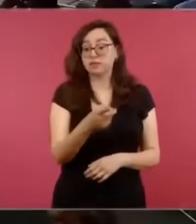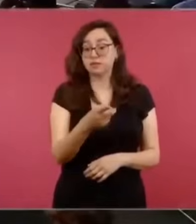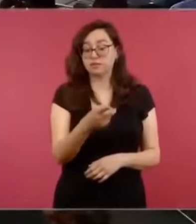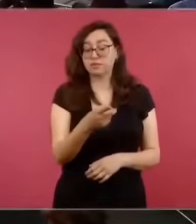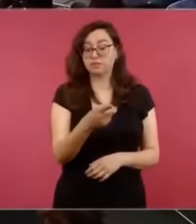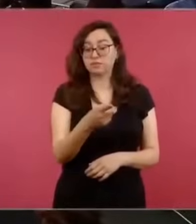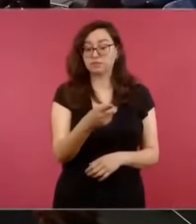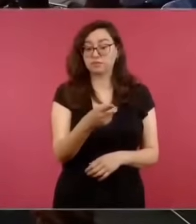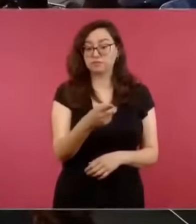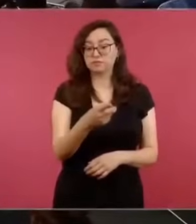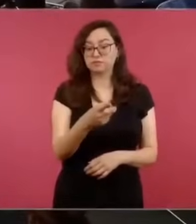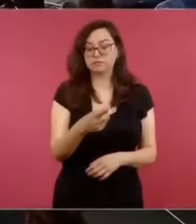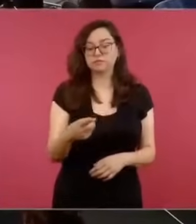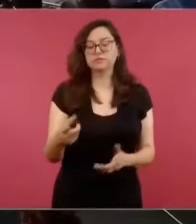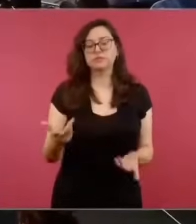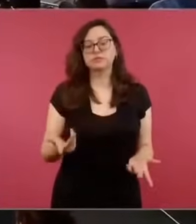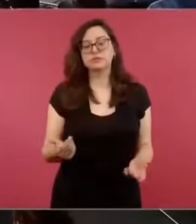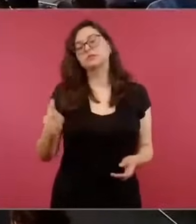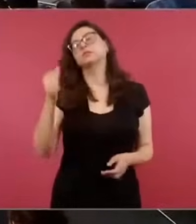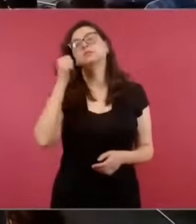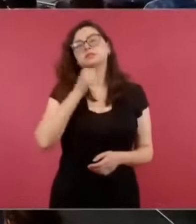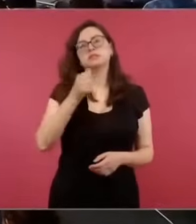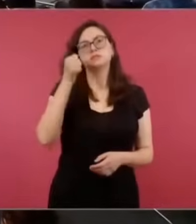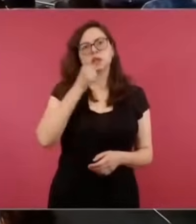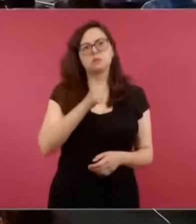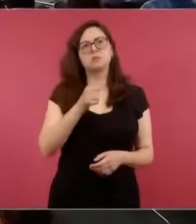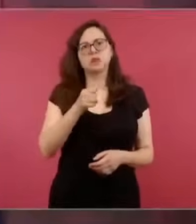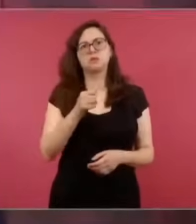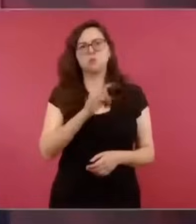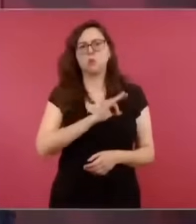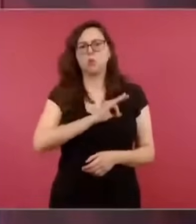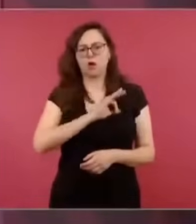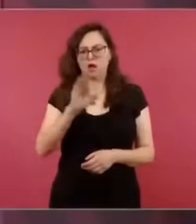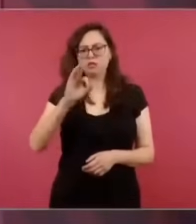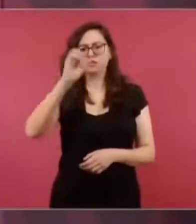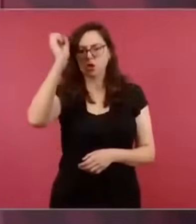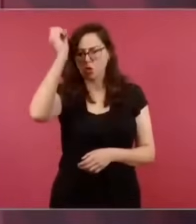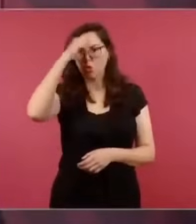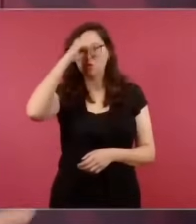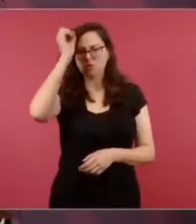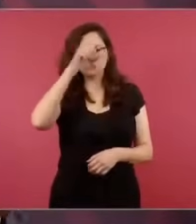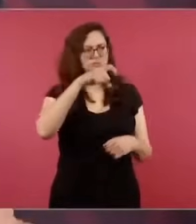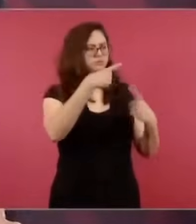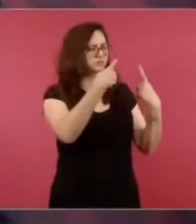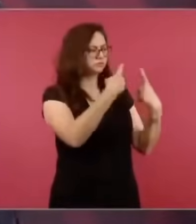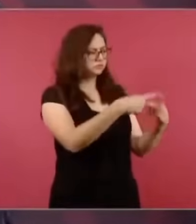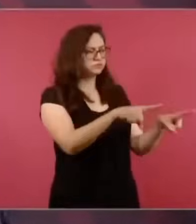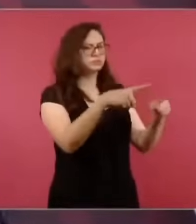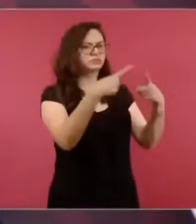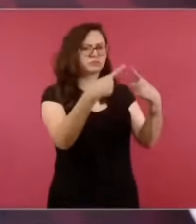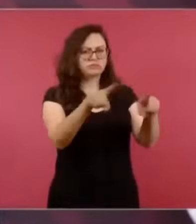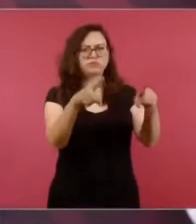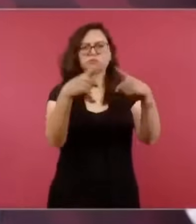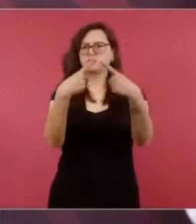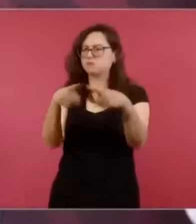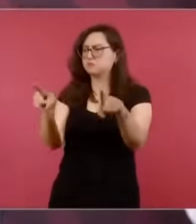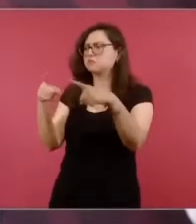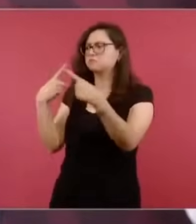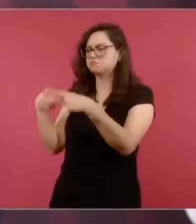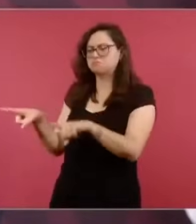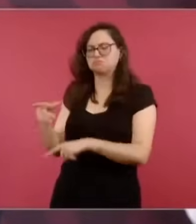se tiene que pensar de manera distinta, no puede haber pensamiento único